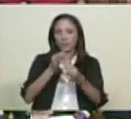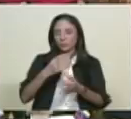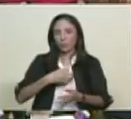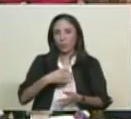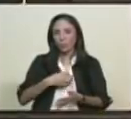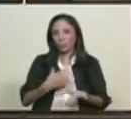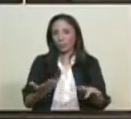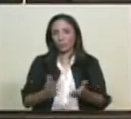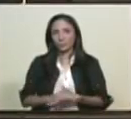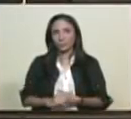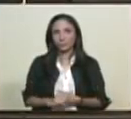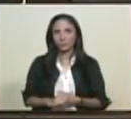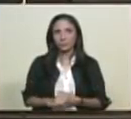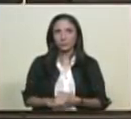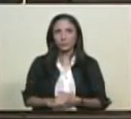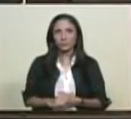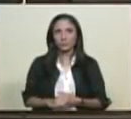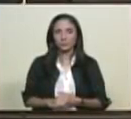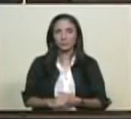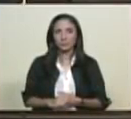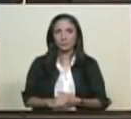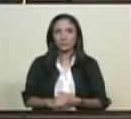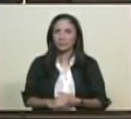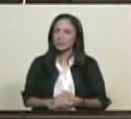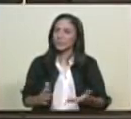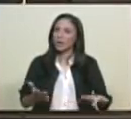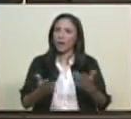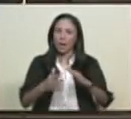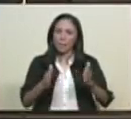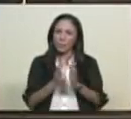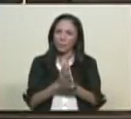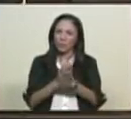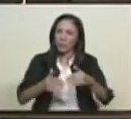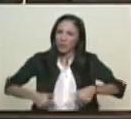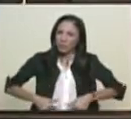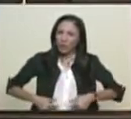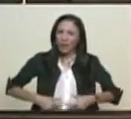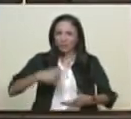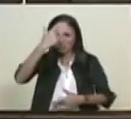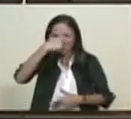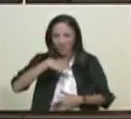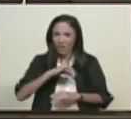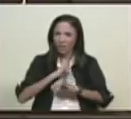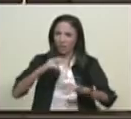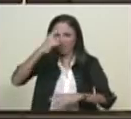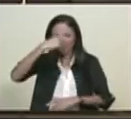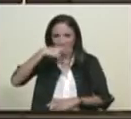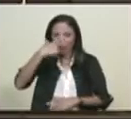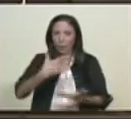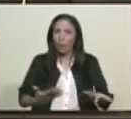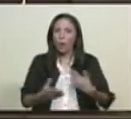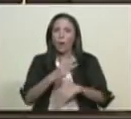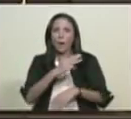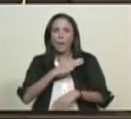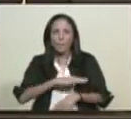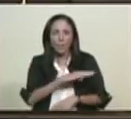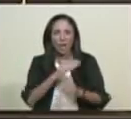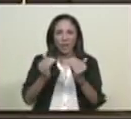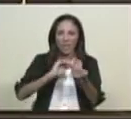Debilidades que se dejan podrir. Hay que hacer un gran esfuerzo público por la educación, por la moral, por la